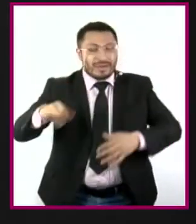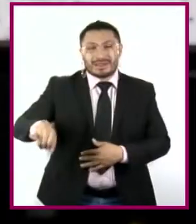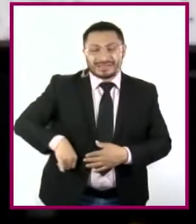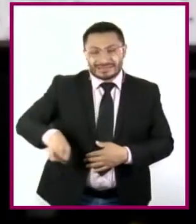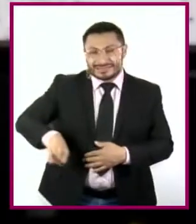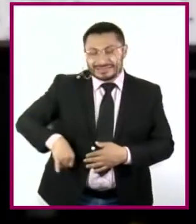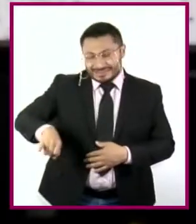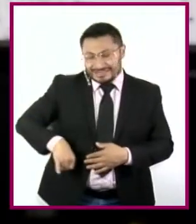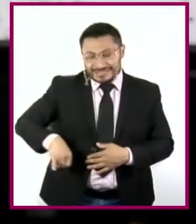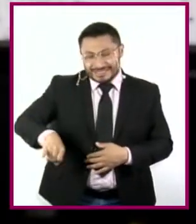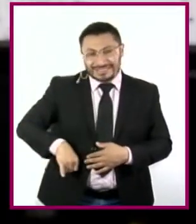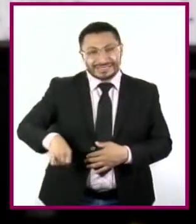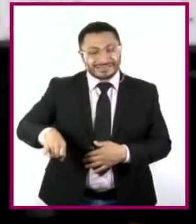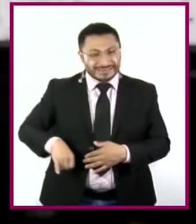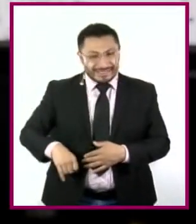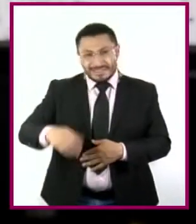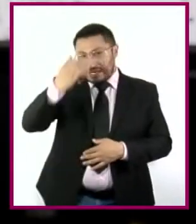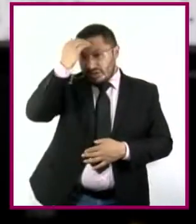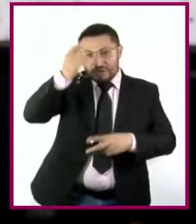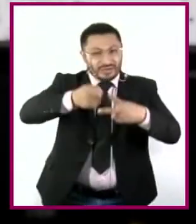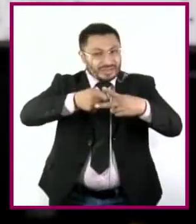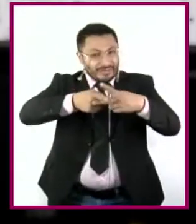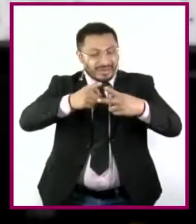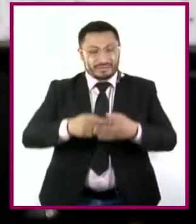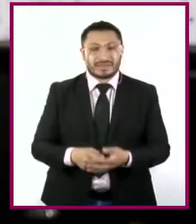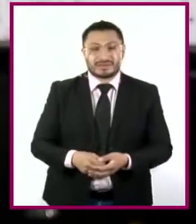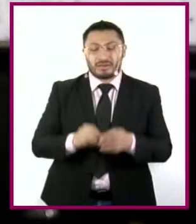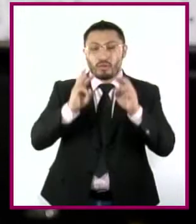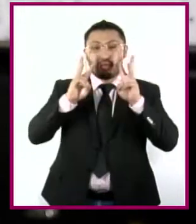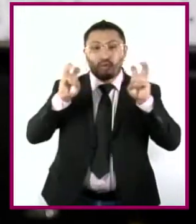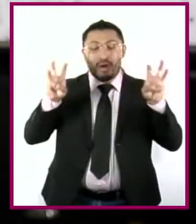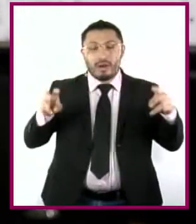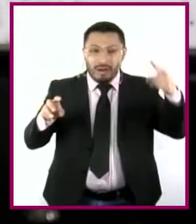las matemáticas. ¡Wow! ¡Qué mujer tan simétrica!